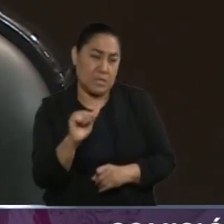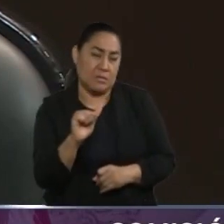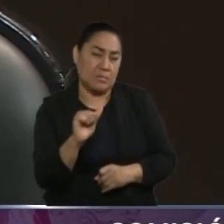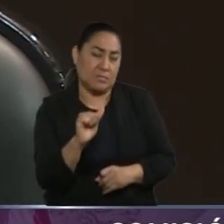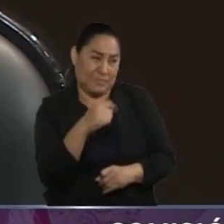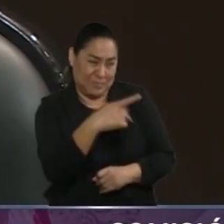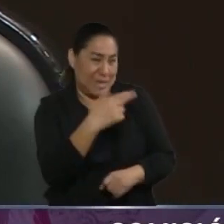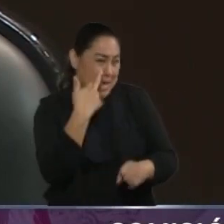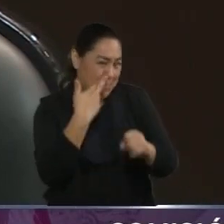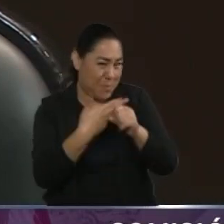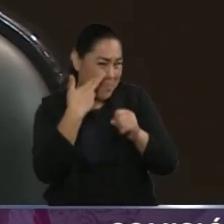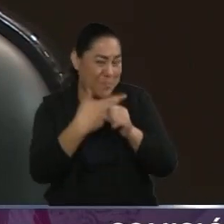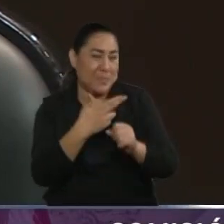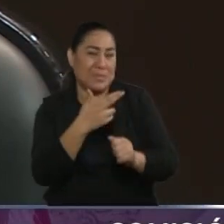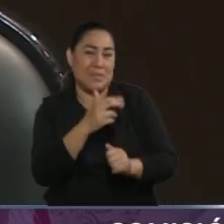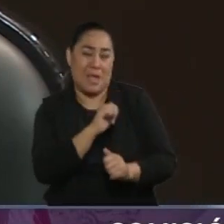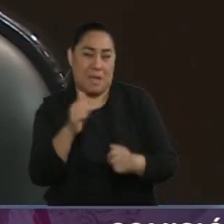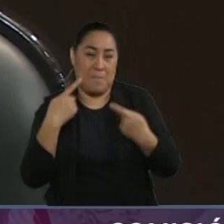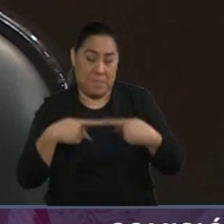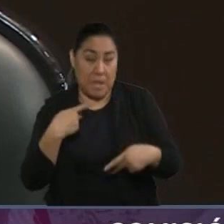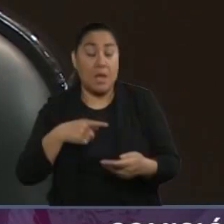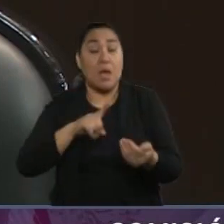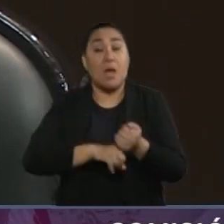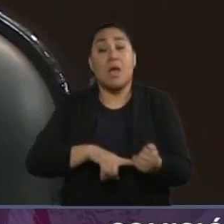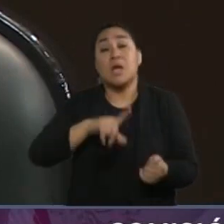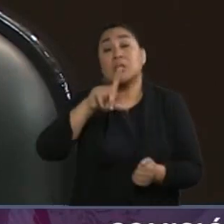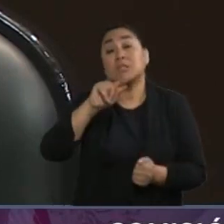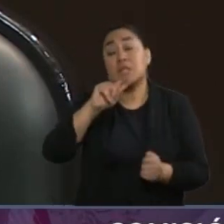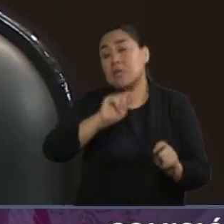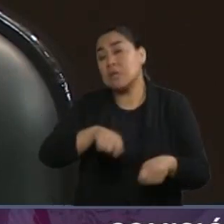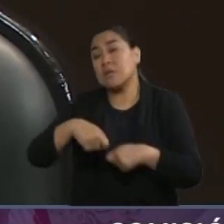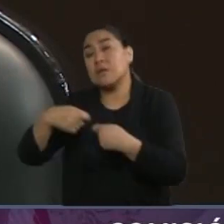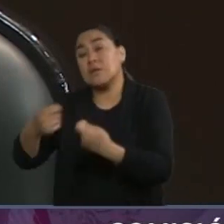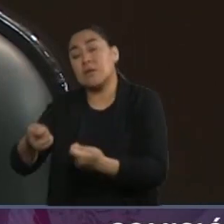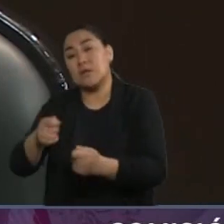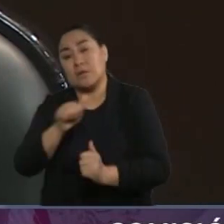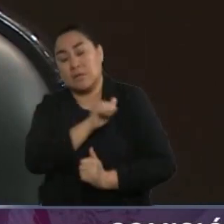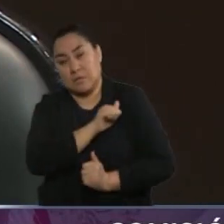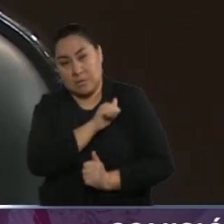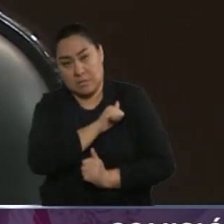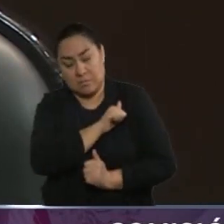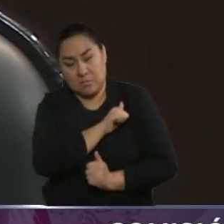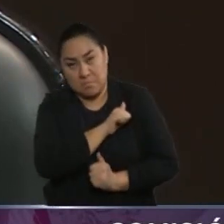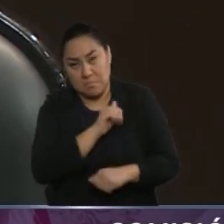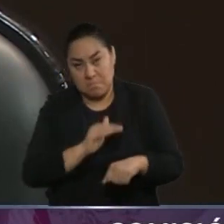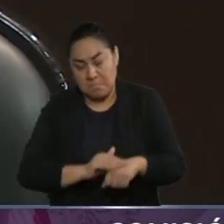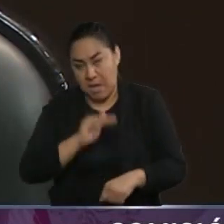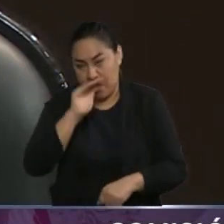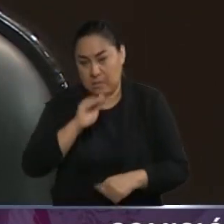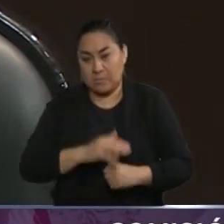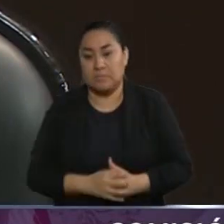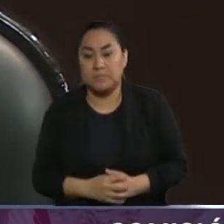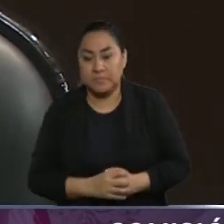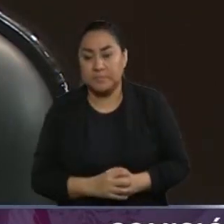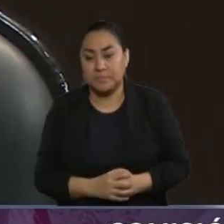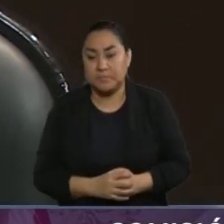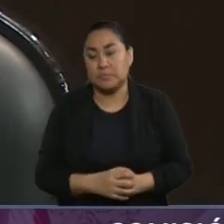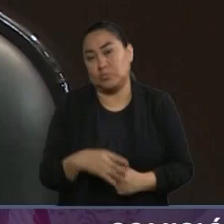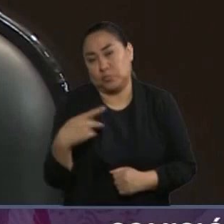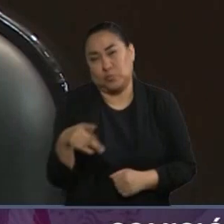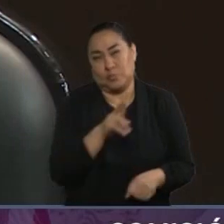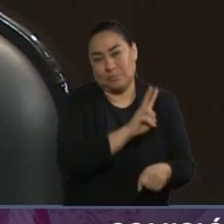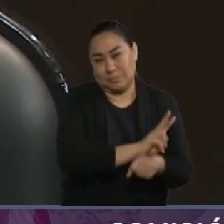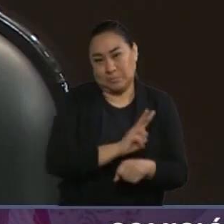fuerzas armadas 70 fueron otorgadas en este sexenio mientras que el oficialismo aseguró la participación de las fuerzas armadas en tareas de